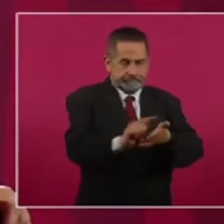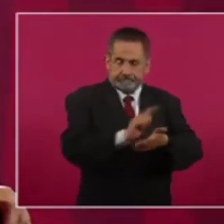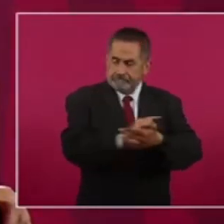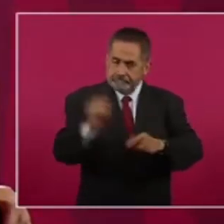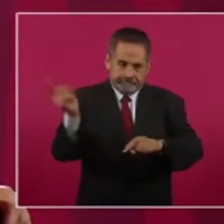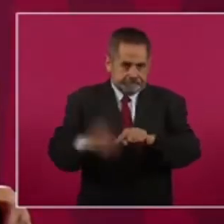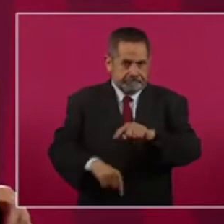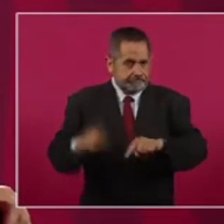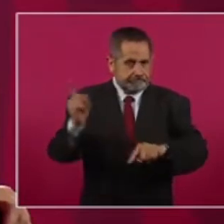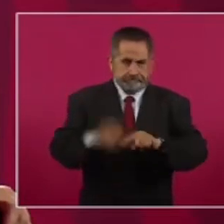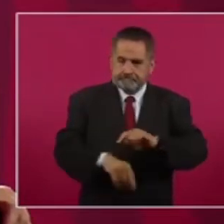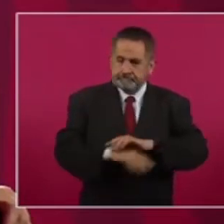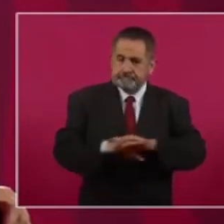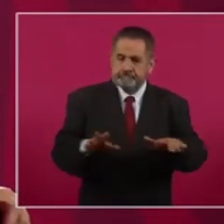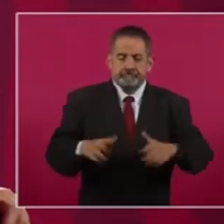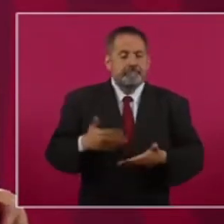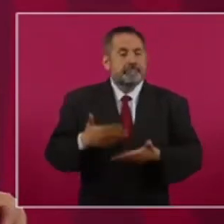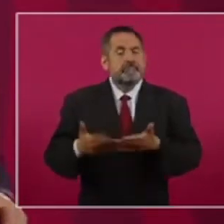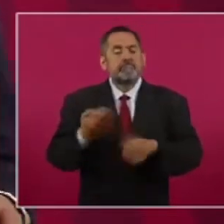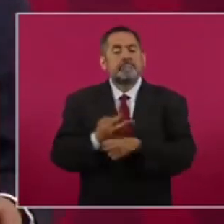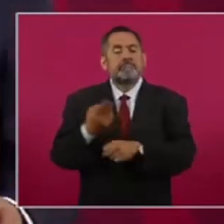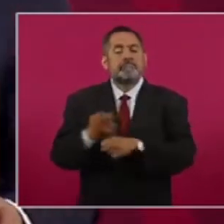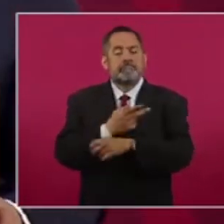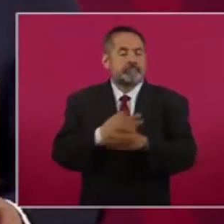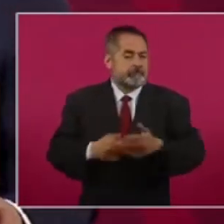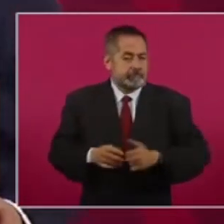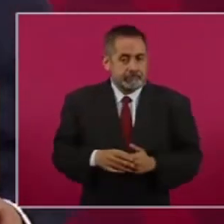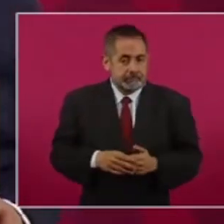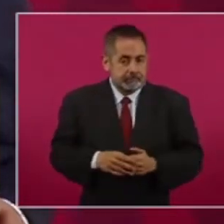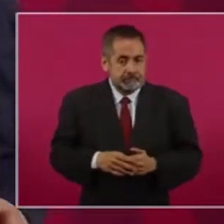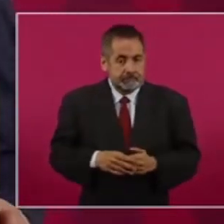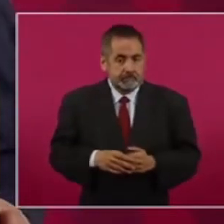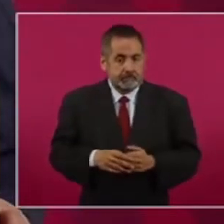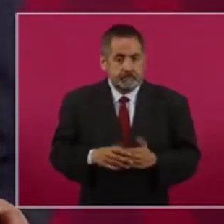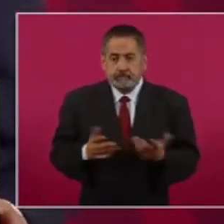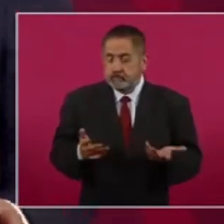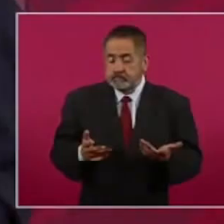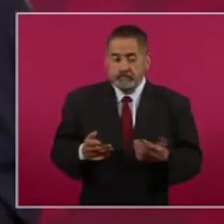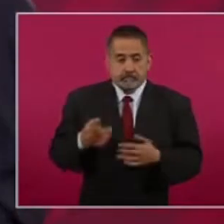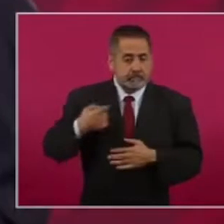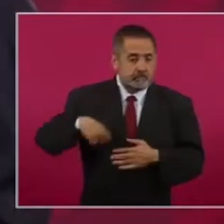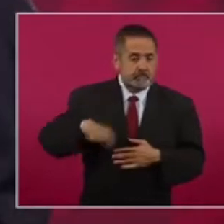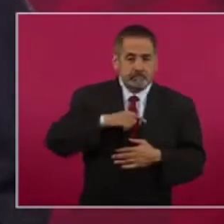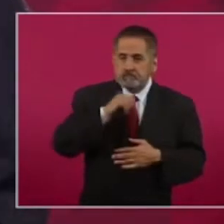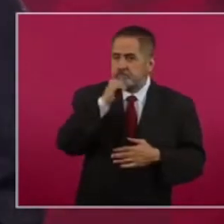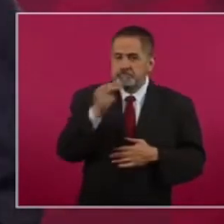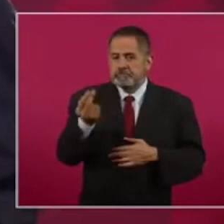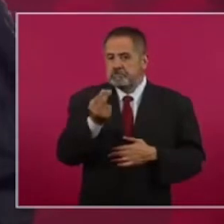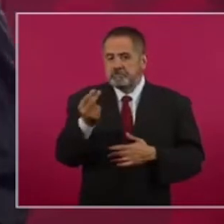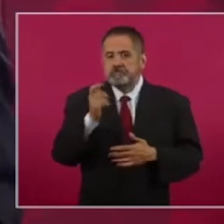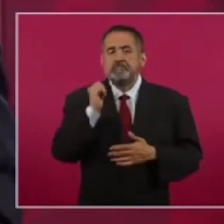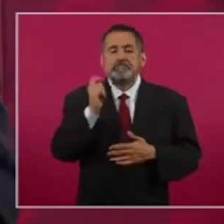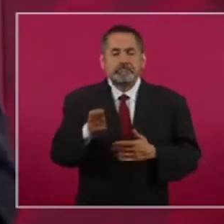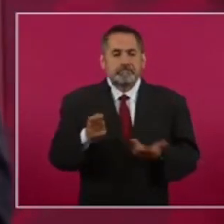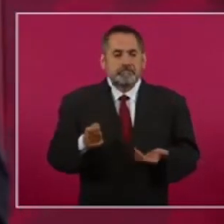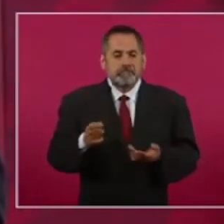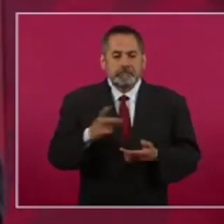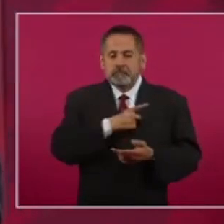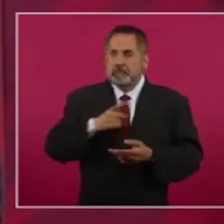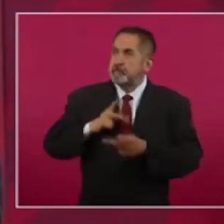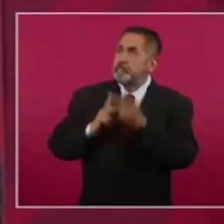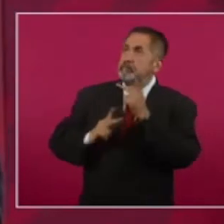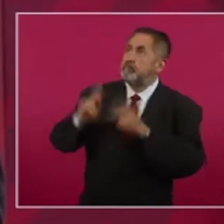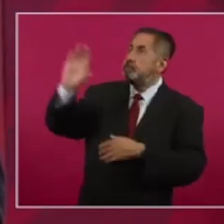¿Y cuál es el resultado? Pues que no hemos necesitado deuda